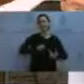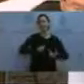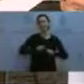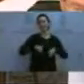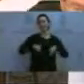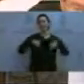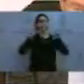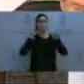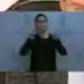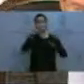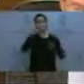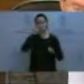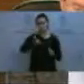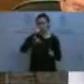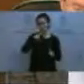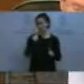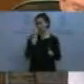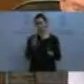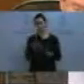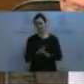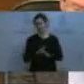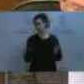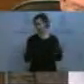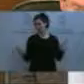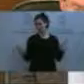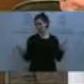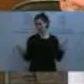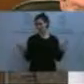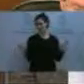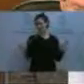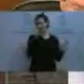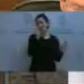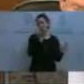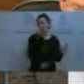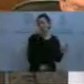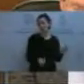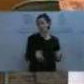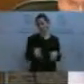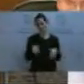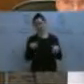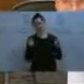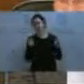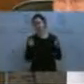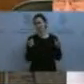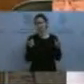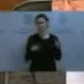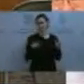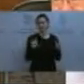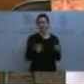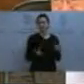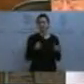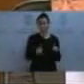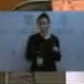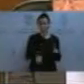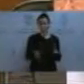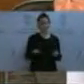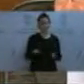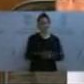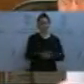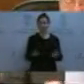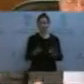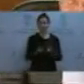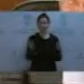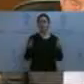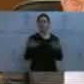desafectada desde junio, porque esa es la única persona que conozco que ha sido desafectada y además que no tenía pito que tocar aquí, porque aquí es tema